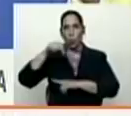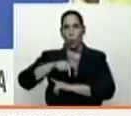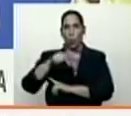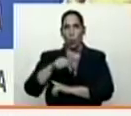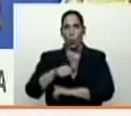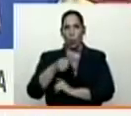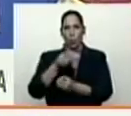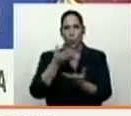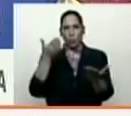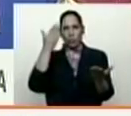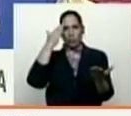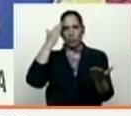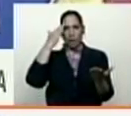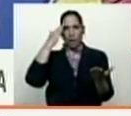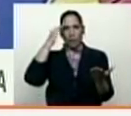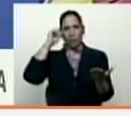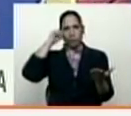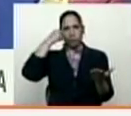ustedes saben a quién me recuerdan.